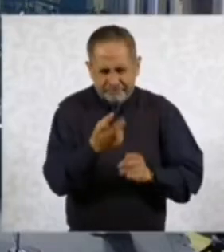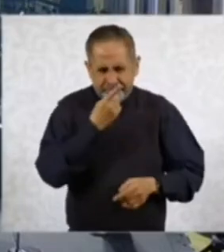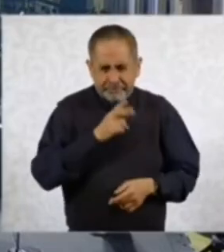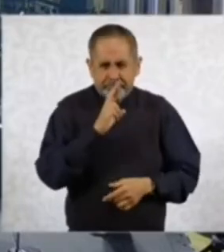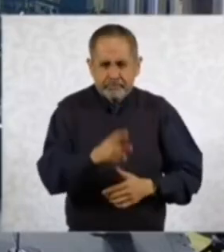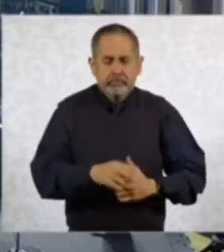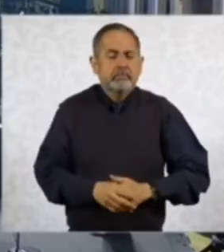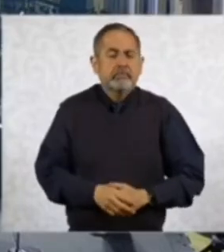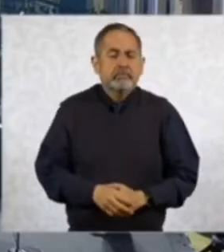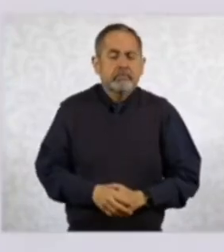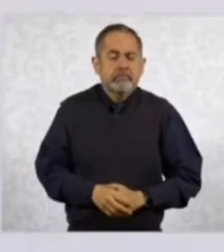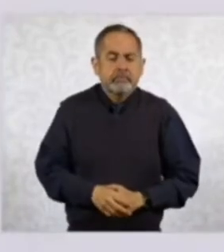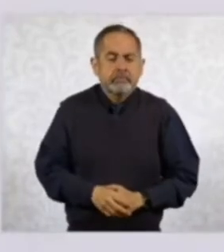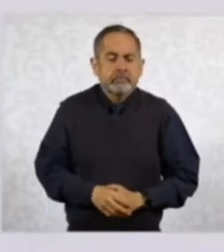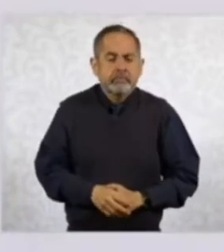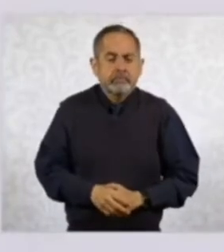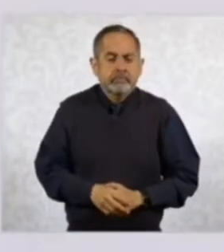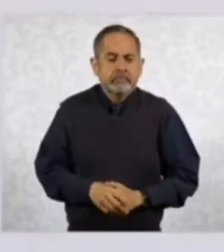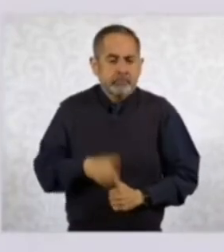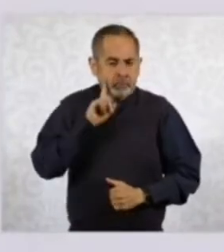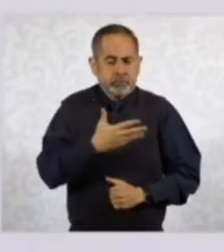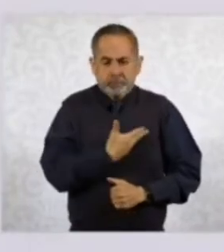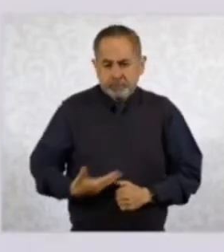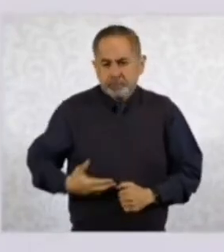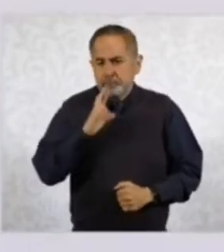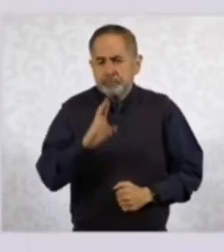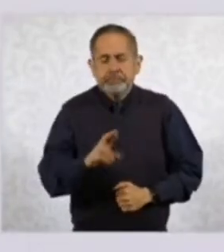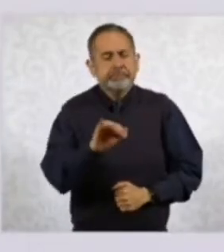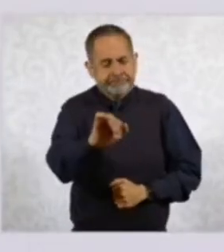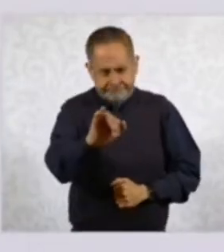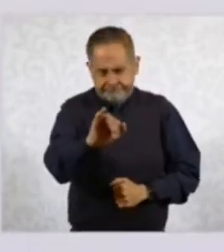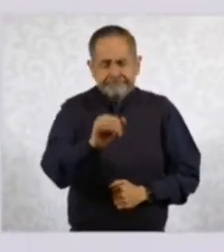Sí tuvimos la primera reunión.